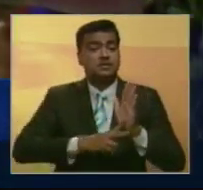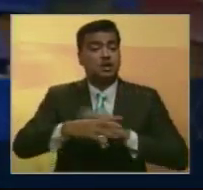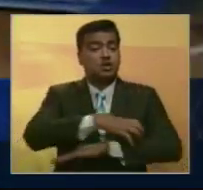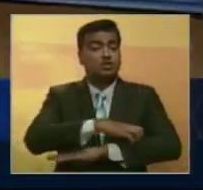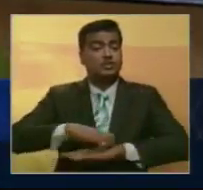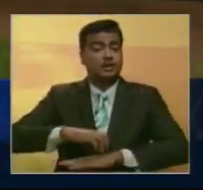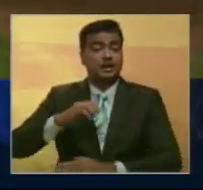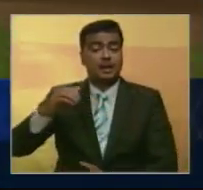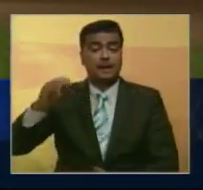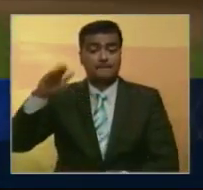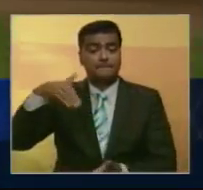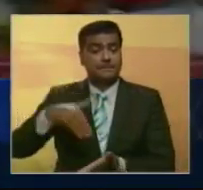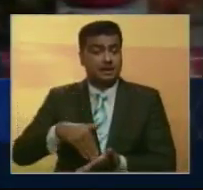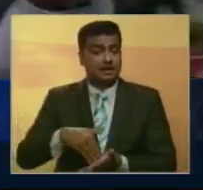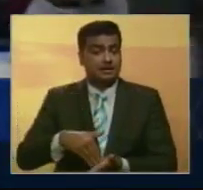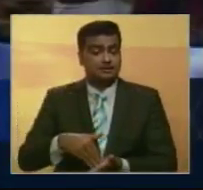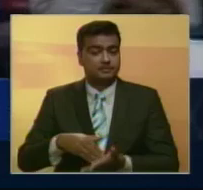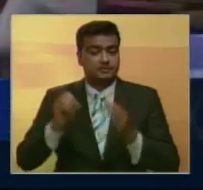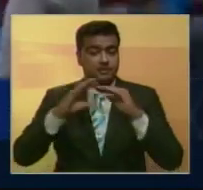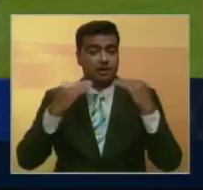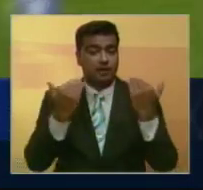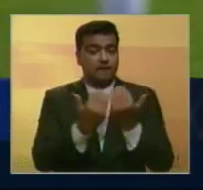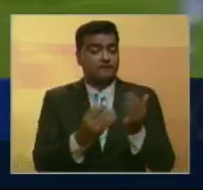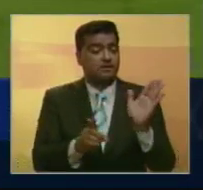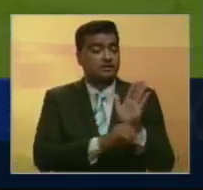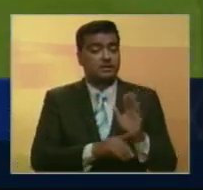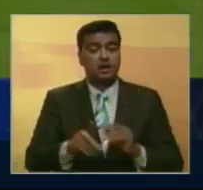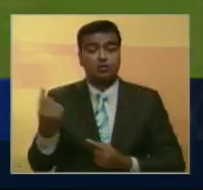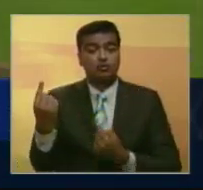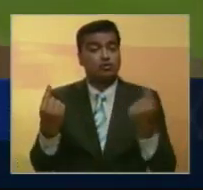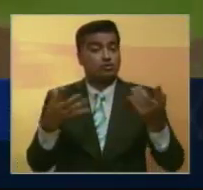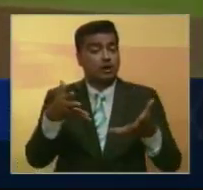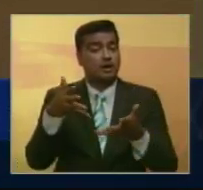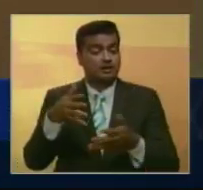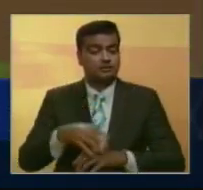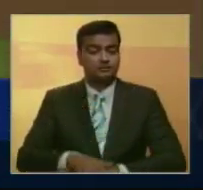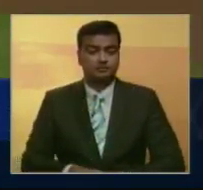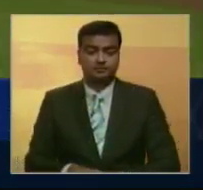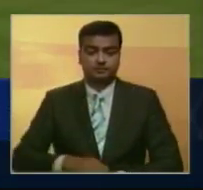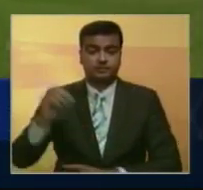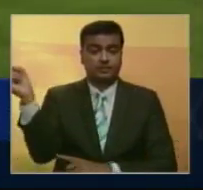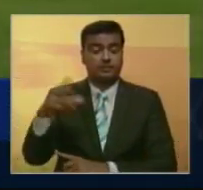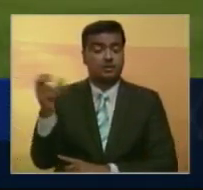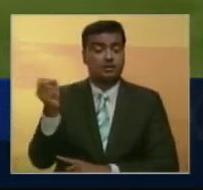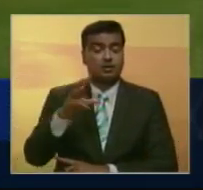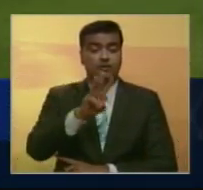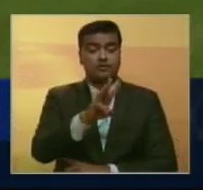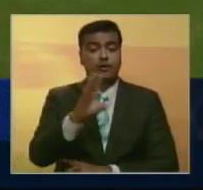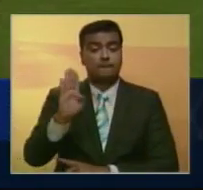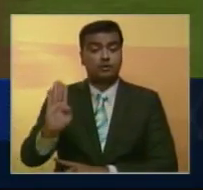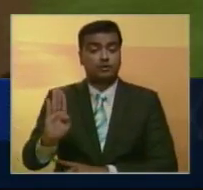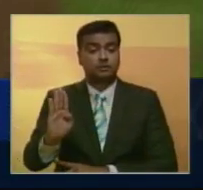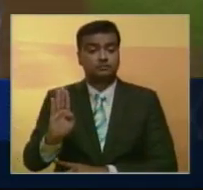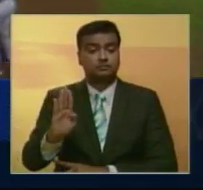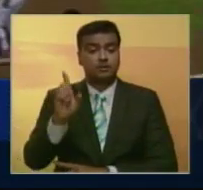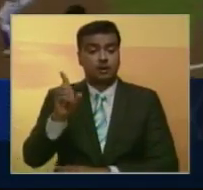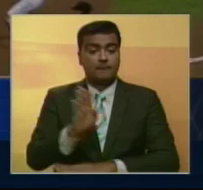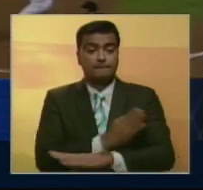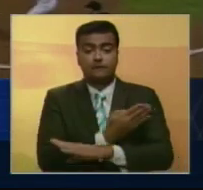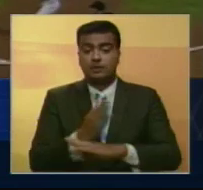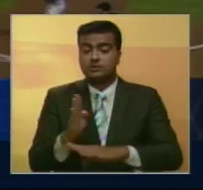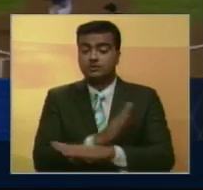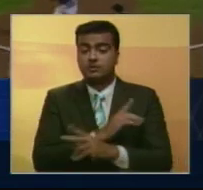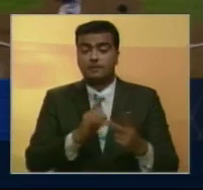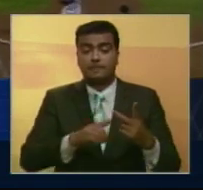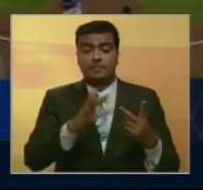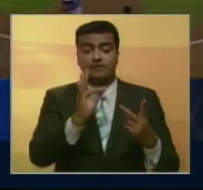serie semifinal se muda al José Pérez Colmenares, también igualada a un triunfo por equipo. El refuerzo a Wilfredo Boscán subirá la lomita por los Salados, mientras que el